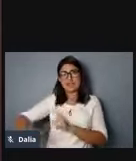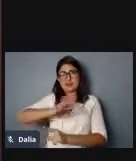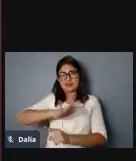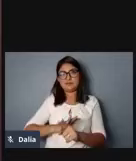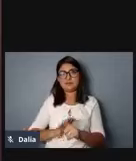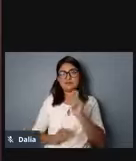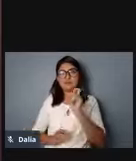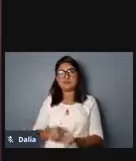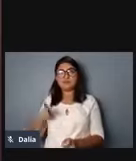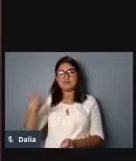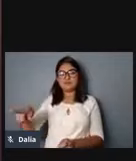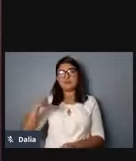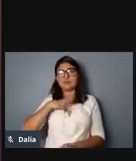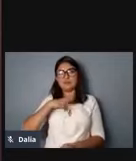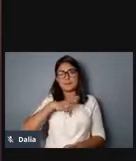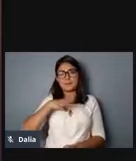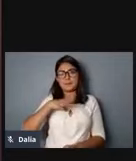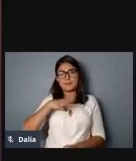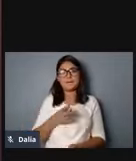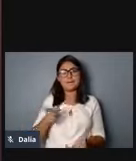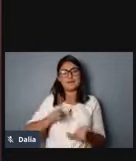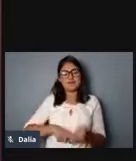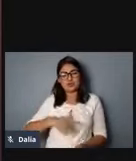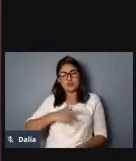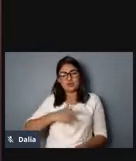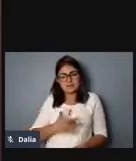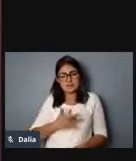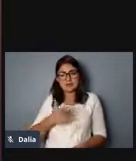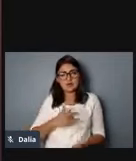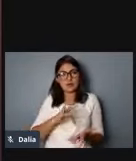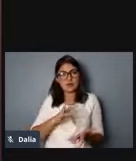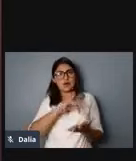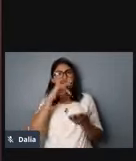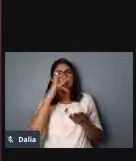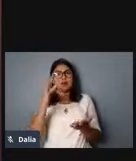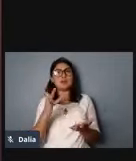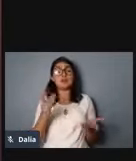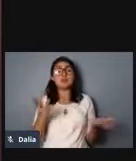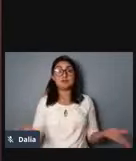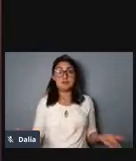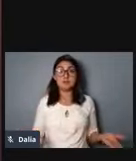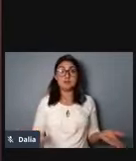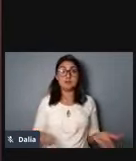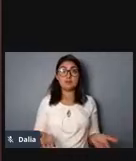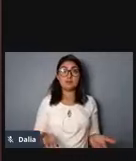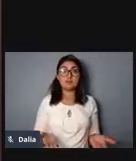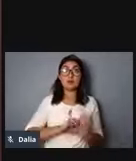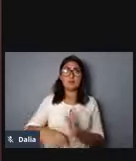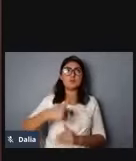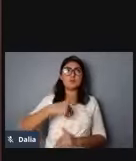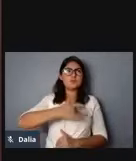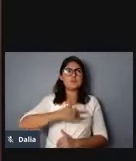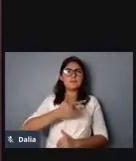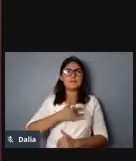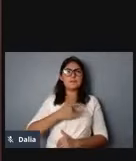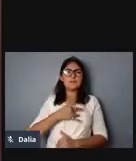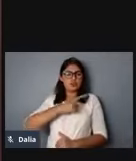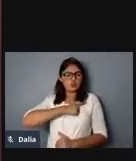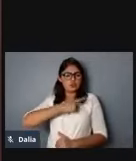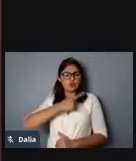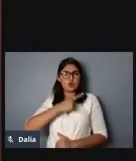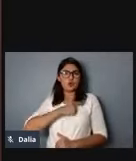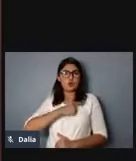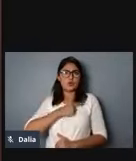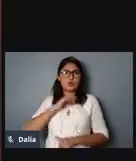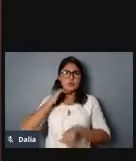lo personal. No se puede asumir un compromiso colectivo si no hay un compromiso en